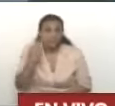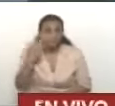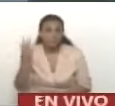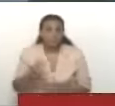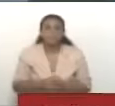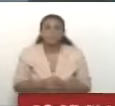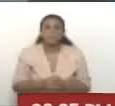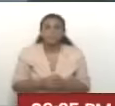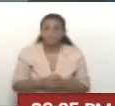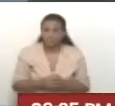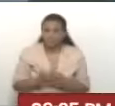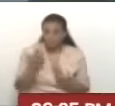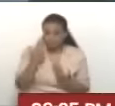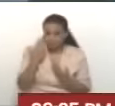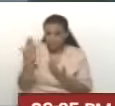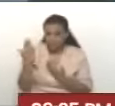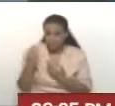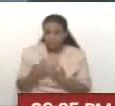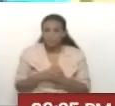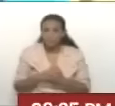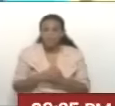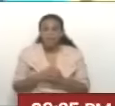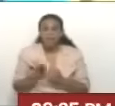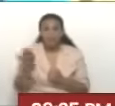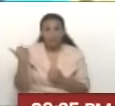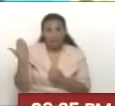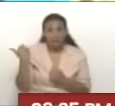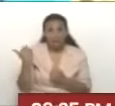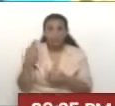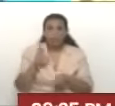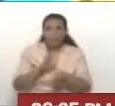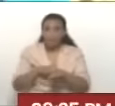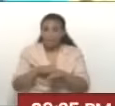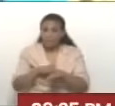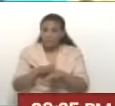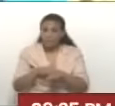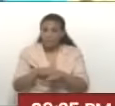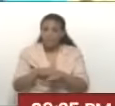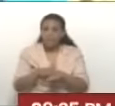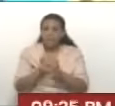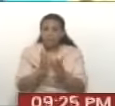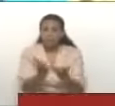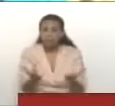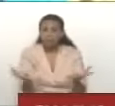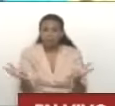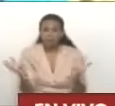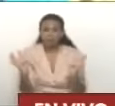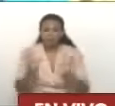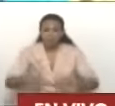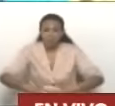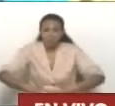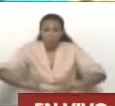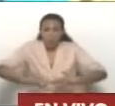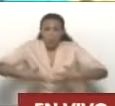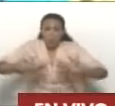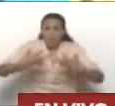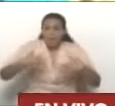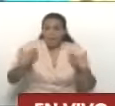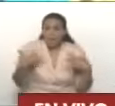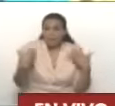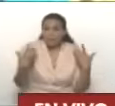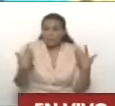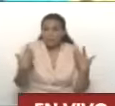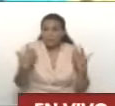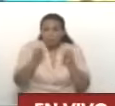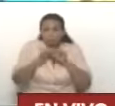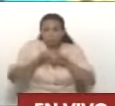¿verdad? Yo anuncié en medio de la euforia, la alegría y